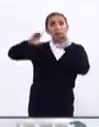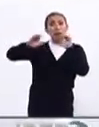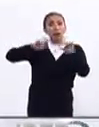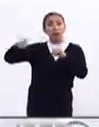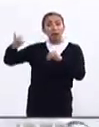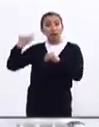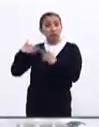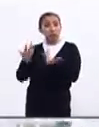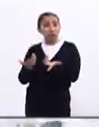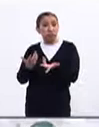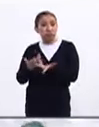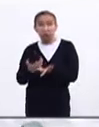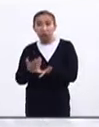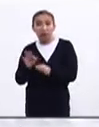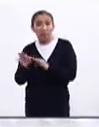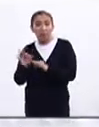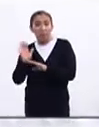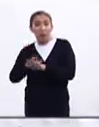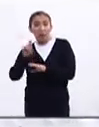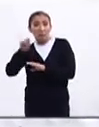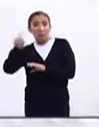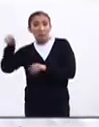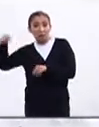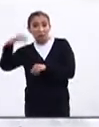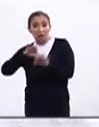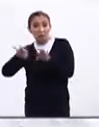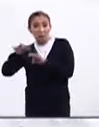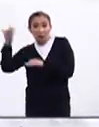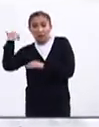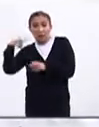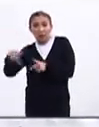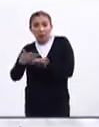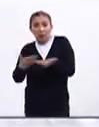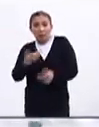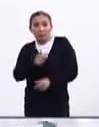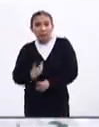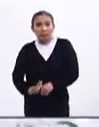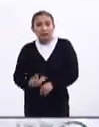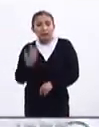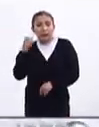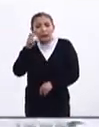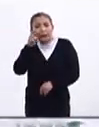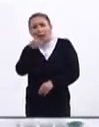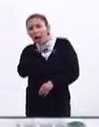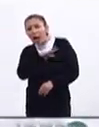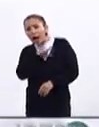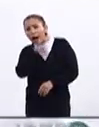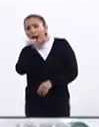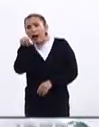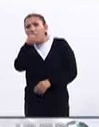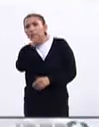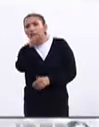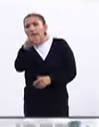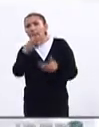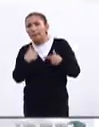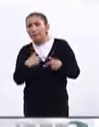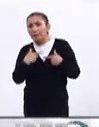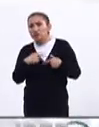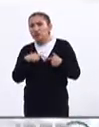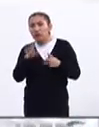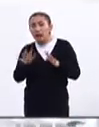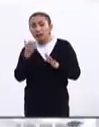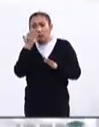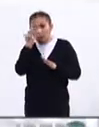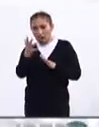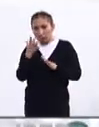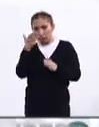comunicación, sobre todo televisivos, y que, bueno, la posibilidad está ahí de que cualquier persona que se tome